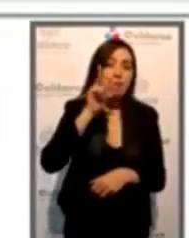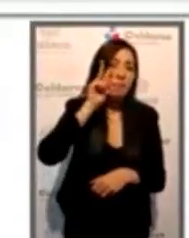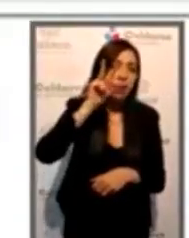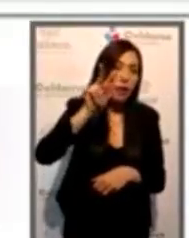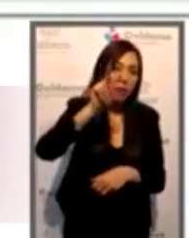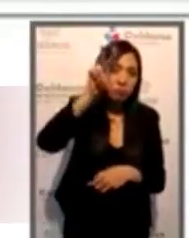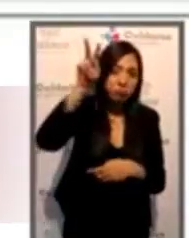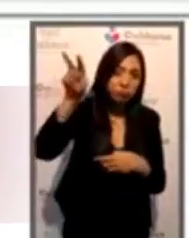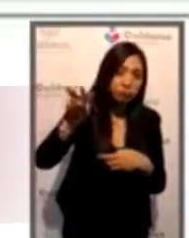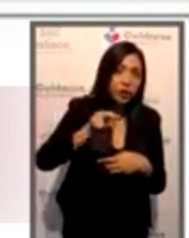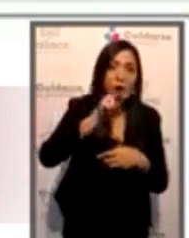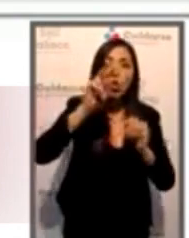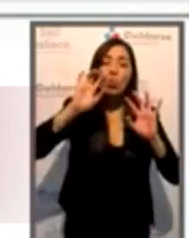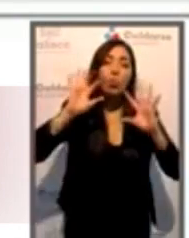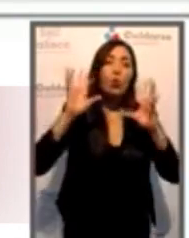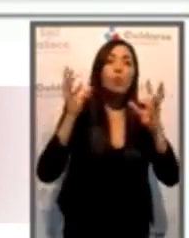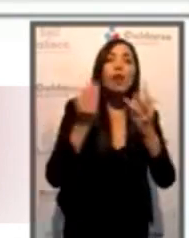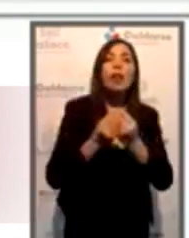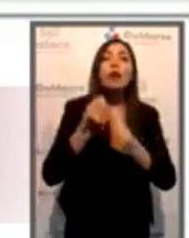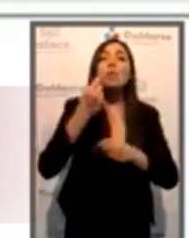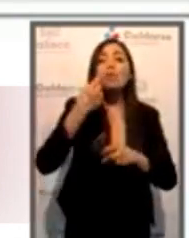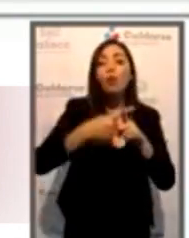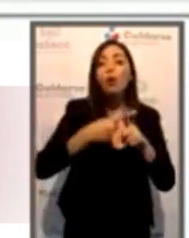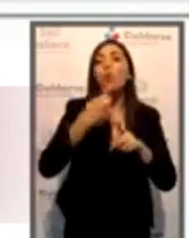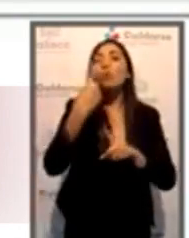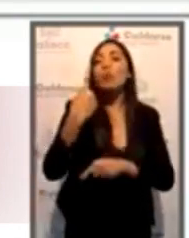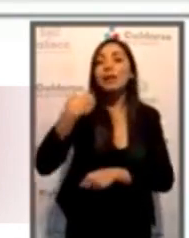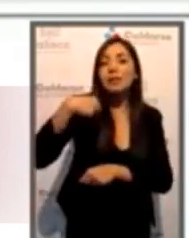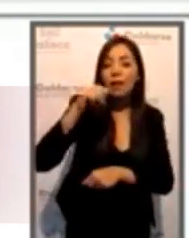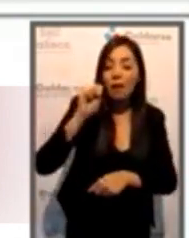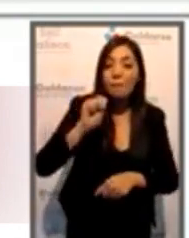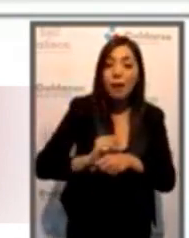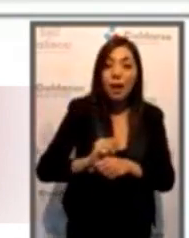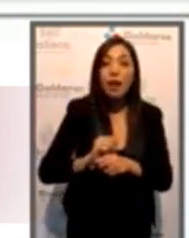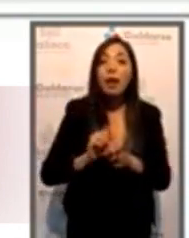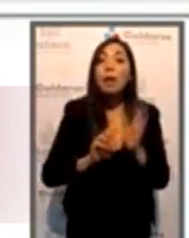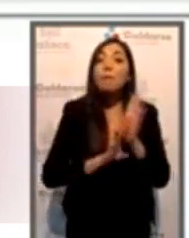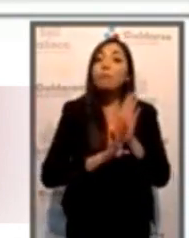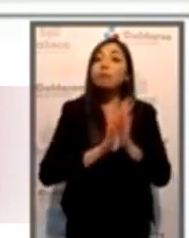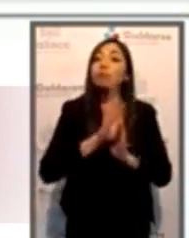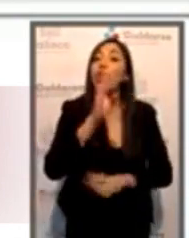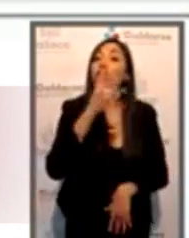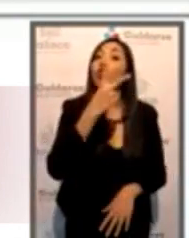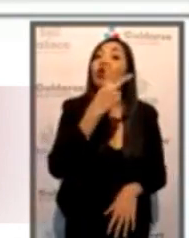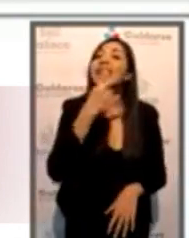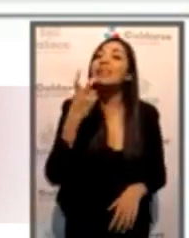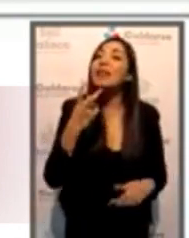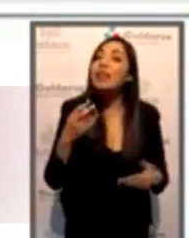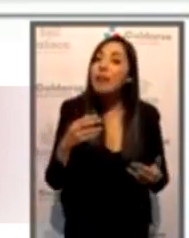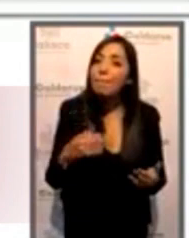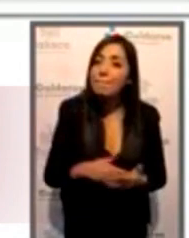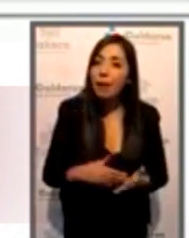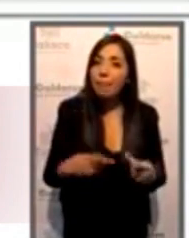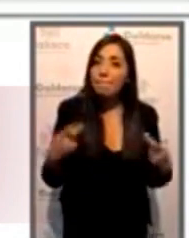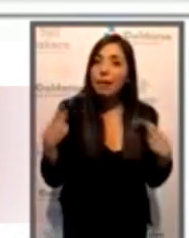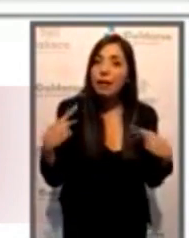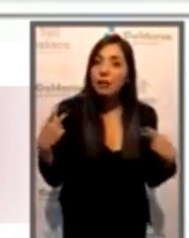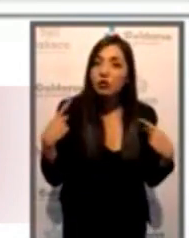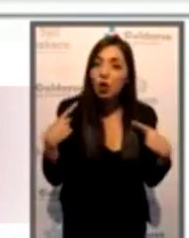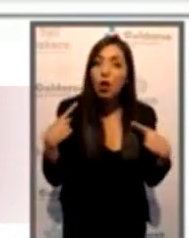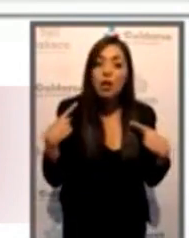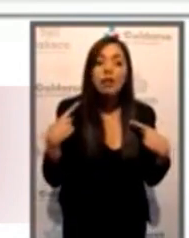total, por semana, se rebasaron hasta más de 200.000 personas que cruzaron los